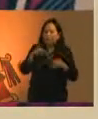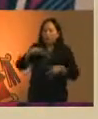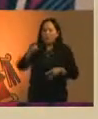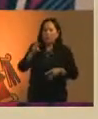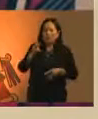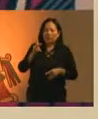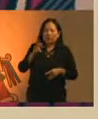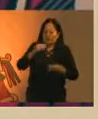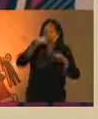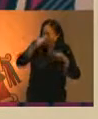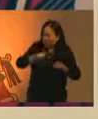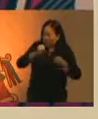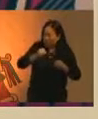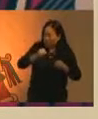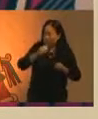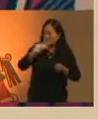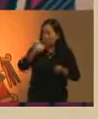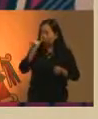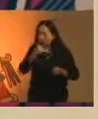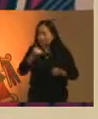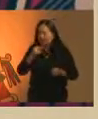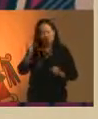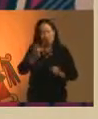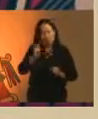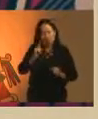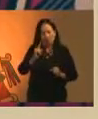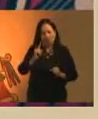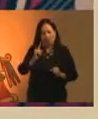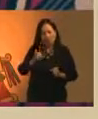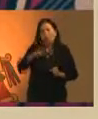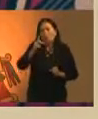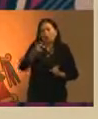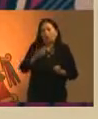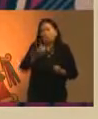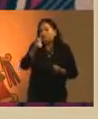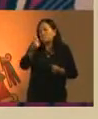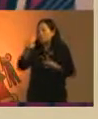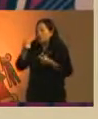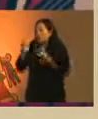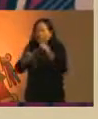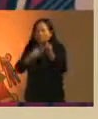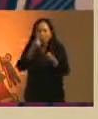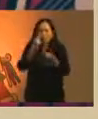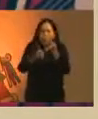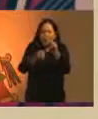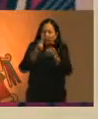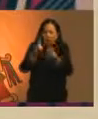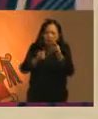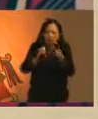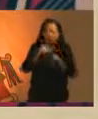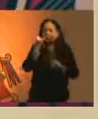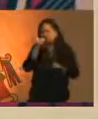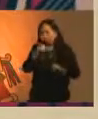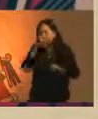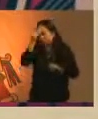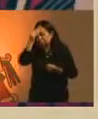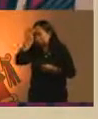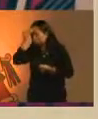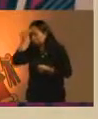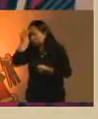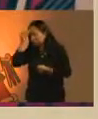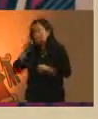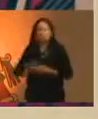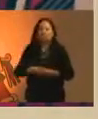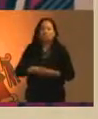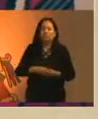ningún idioma pero aprendió malo más mal que mal un chorro o sea un gran genio lingüístico yo creo que porque tenía el